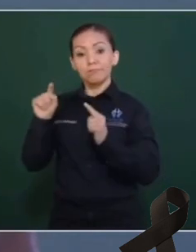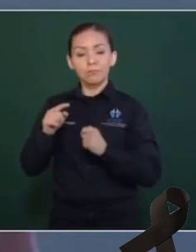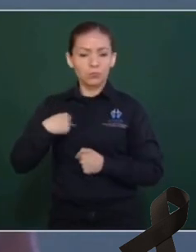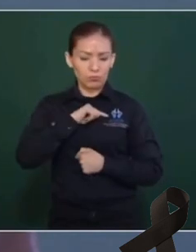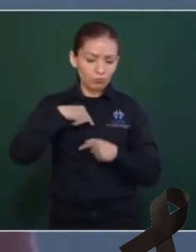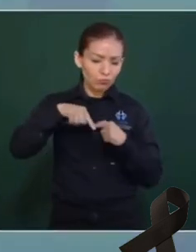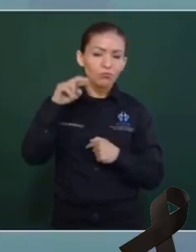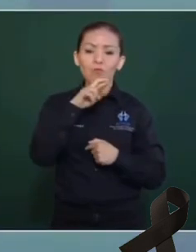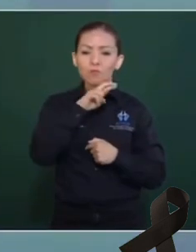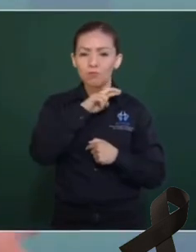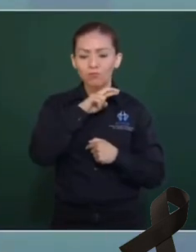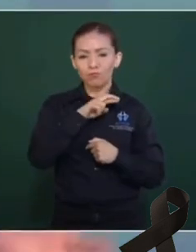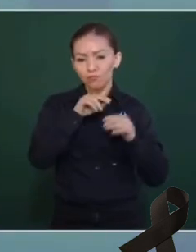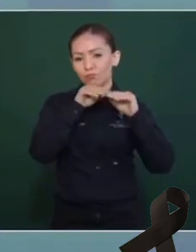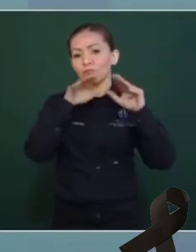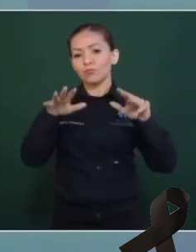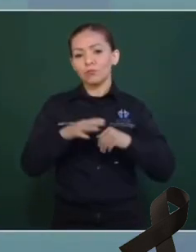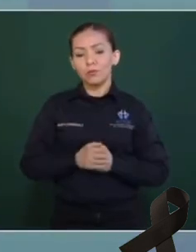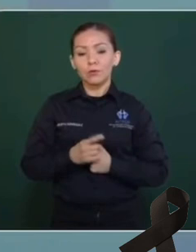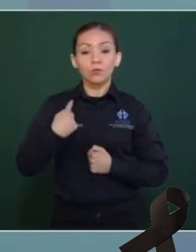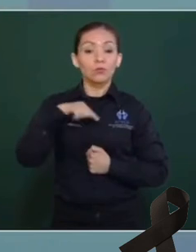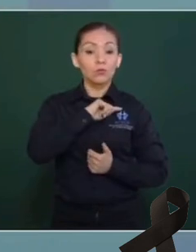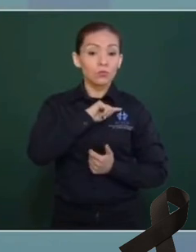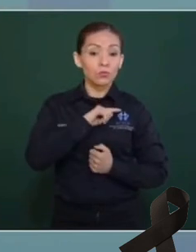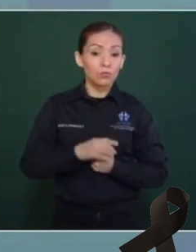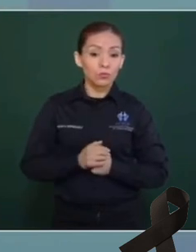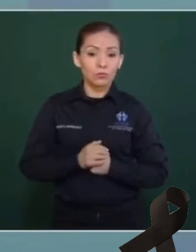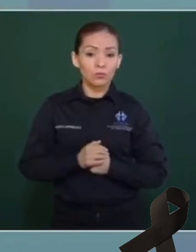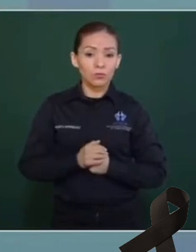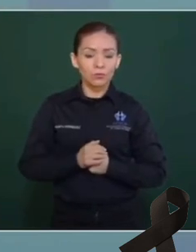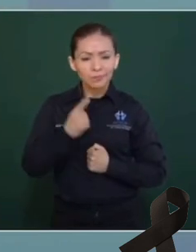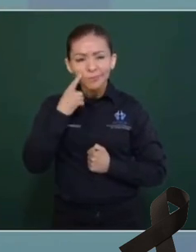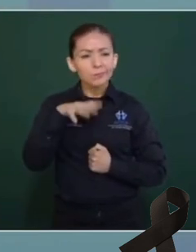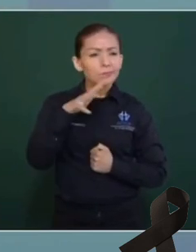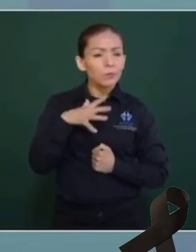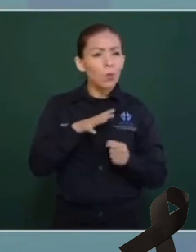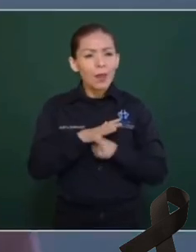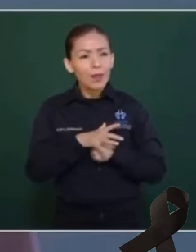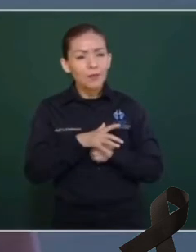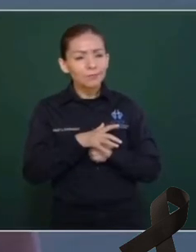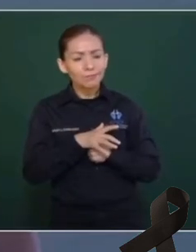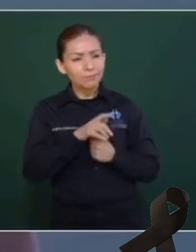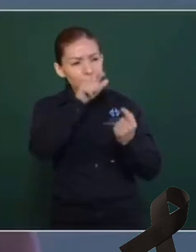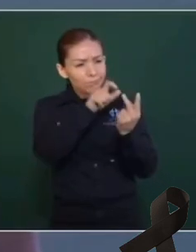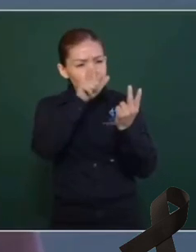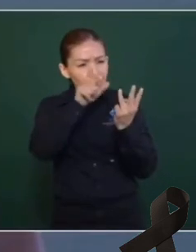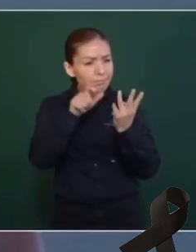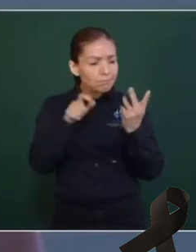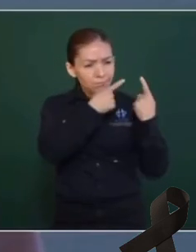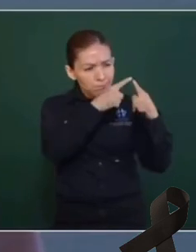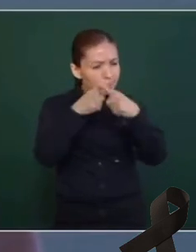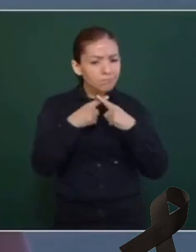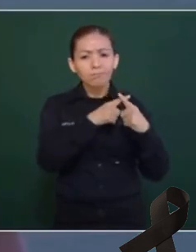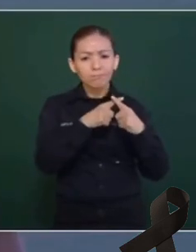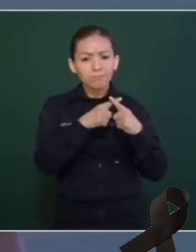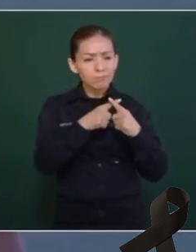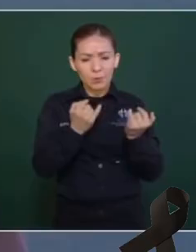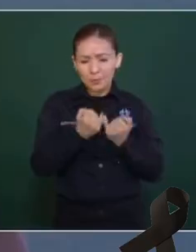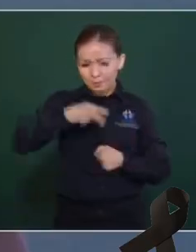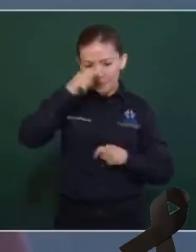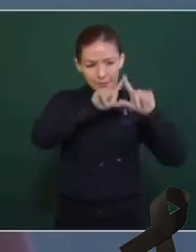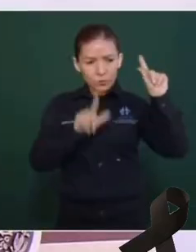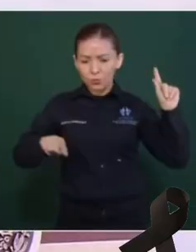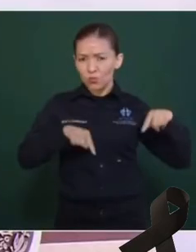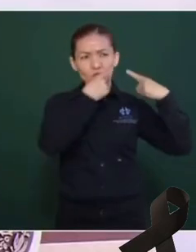pronto y estamos buscando este que sea una representación muy plural porque méxico es así méxico es un mosaico cultural